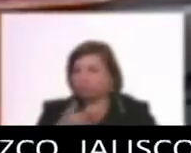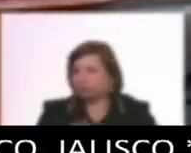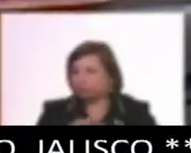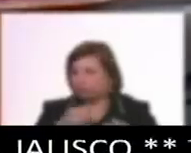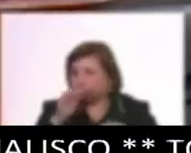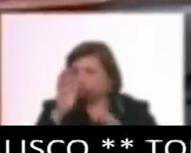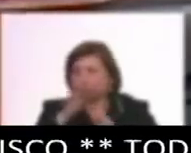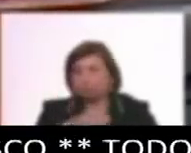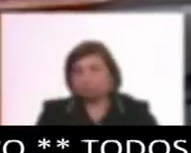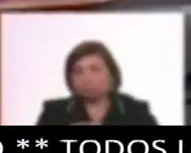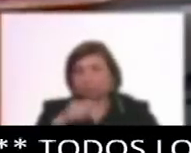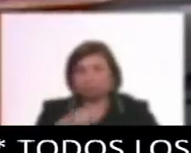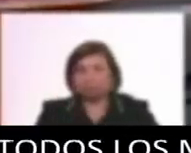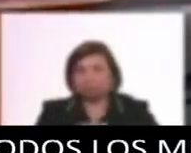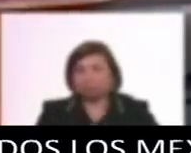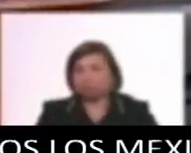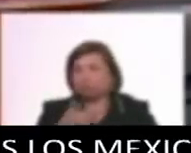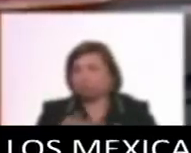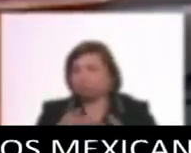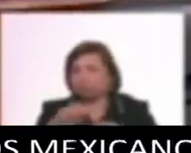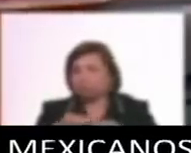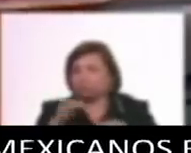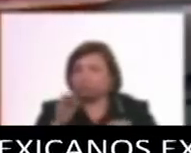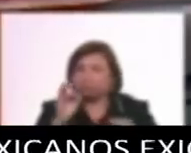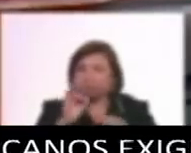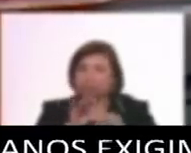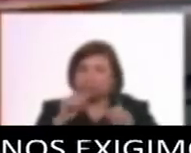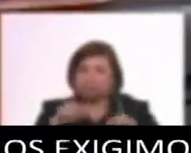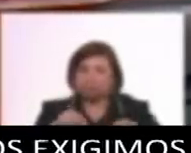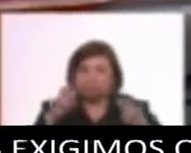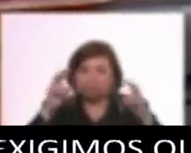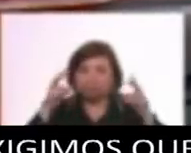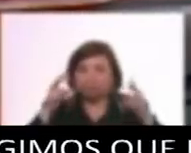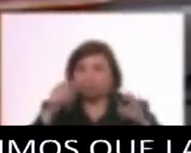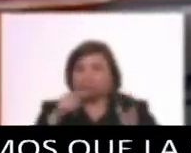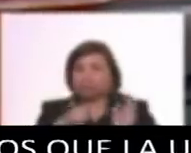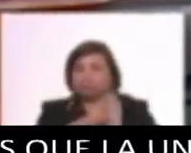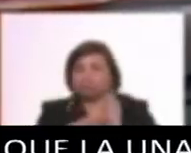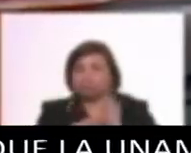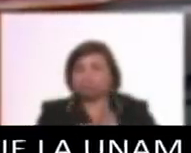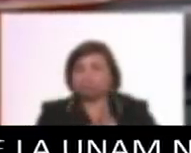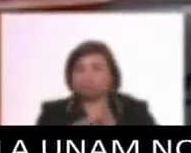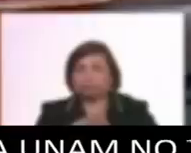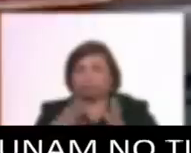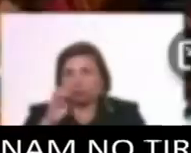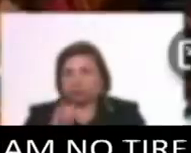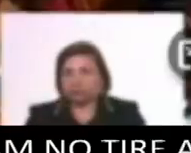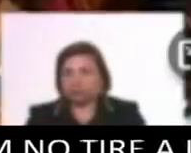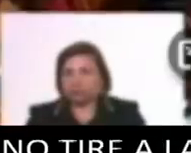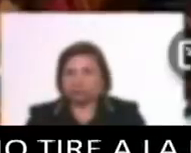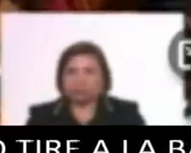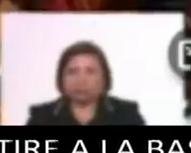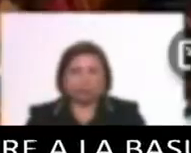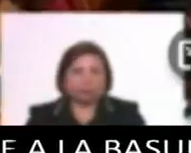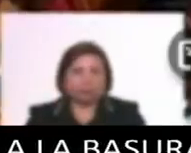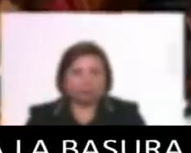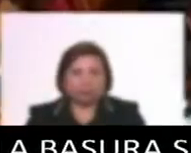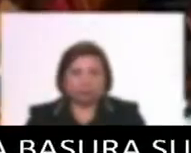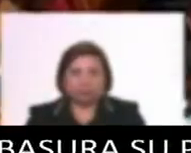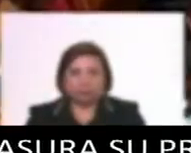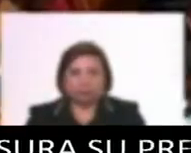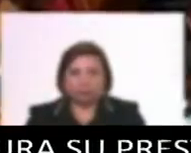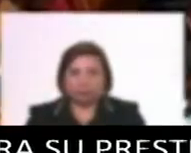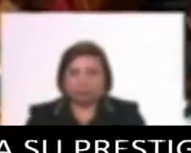el país que va del asilo decide si le da el asilo o no, o si es que ellos están en peligro, bueno, hay que